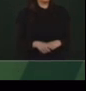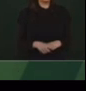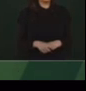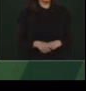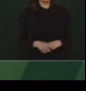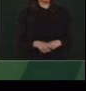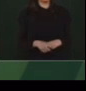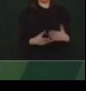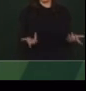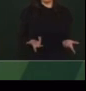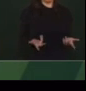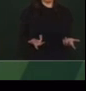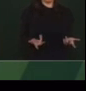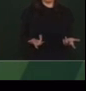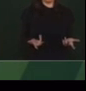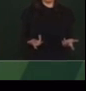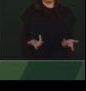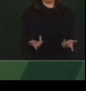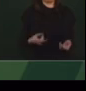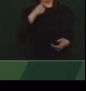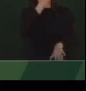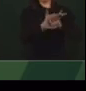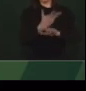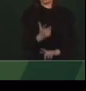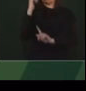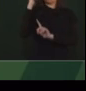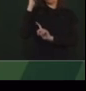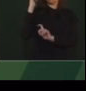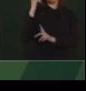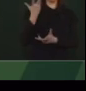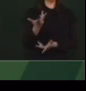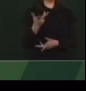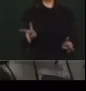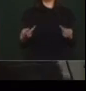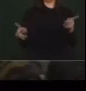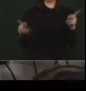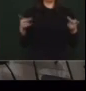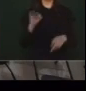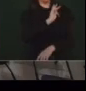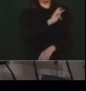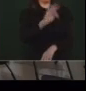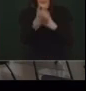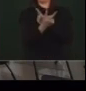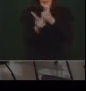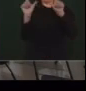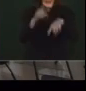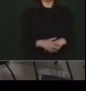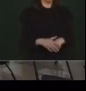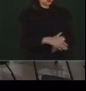se comercializan armas de alto poder como si se tratara de comprar cualquier mercancía,